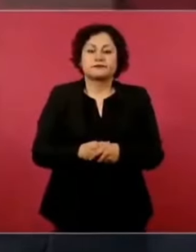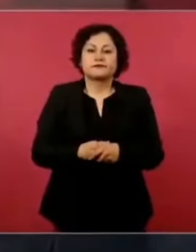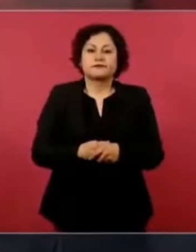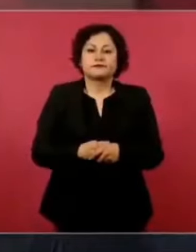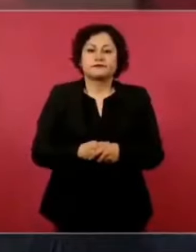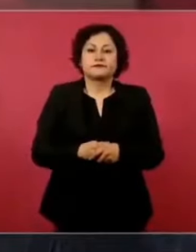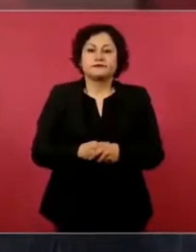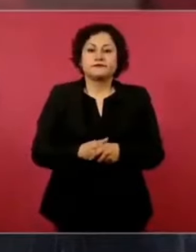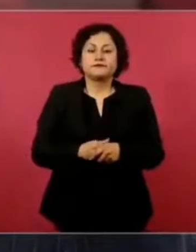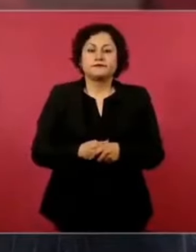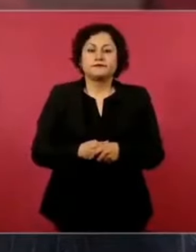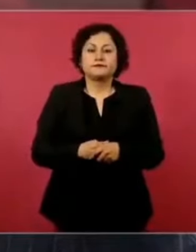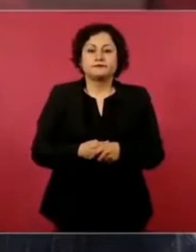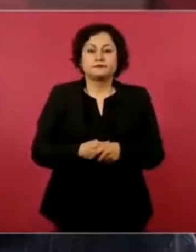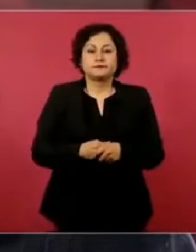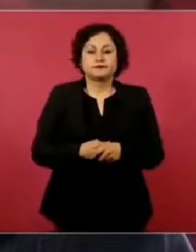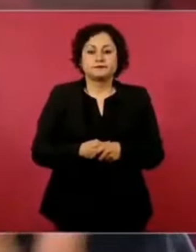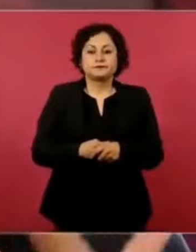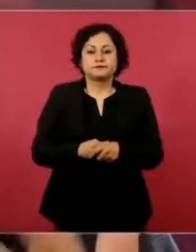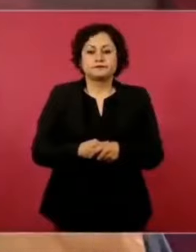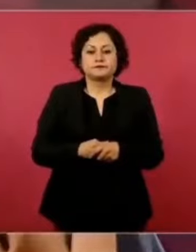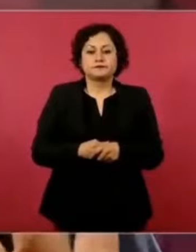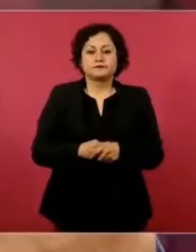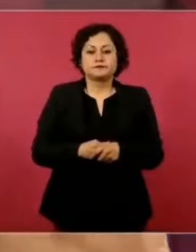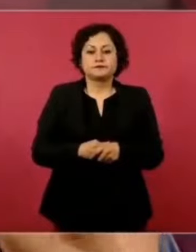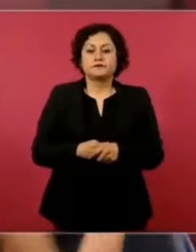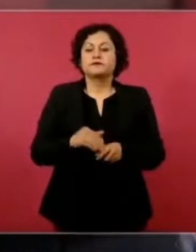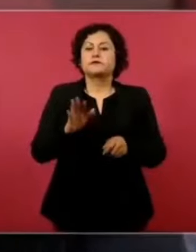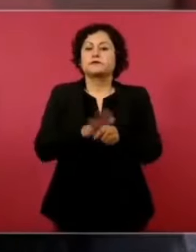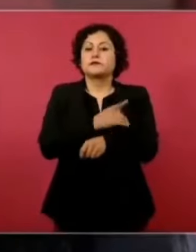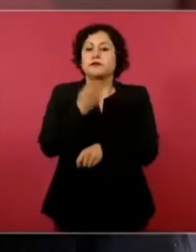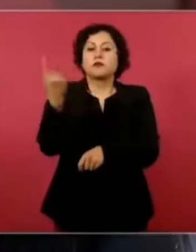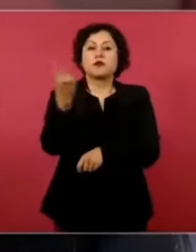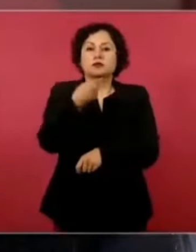Porque luchar muchos años,